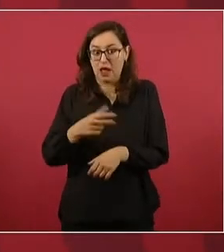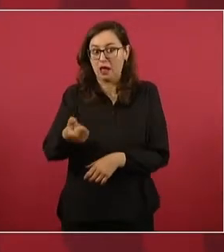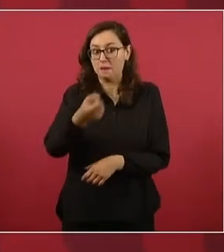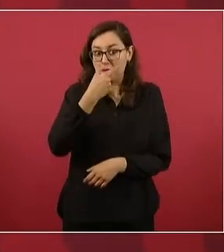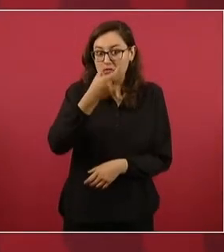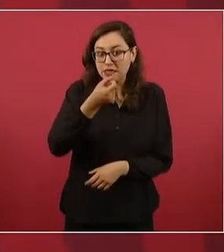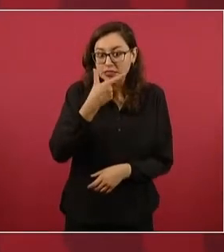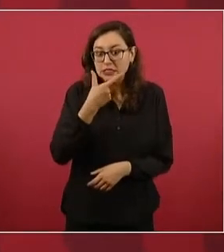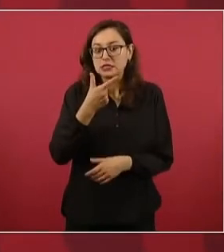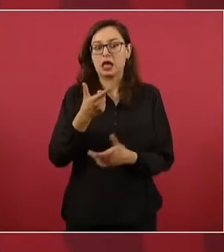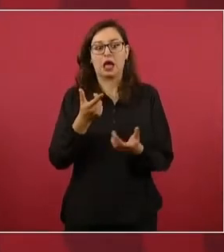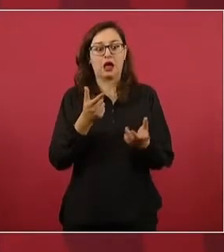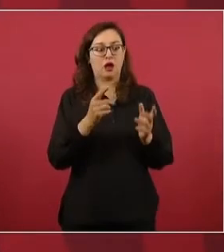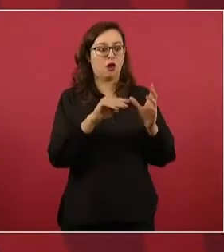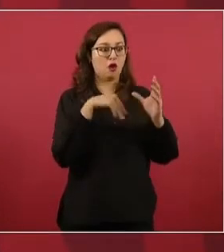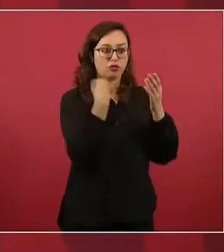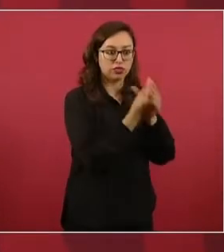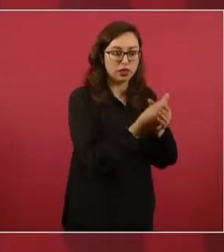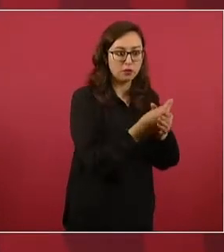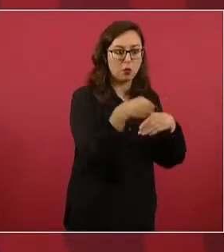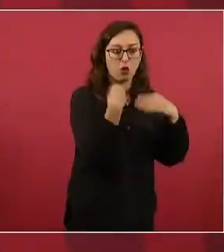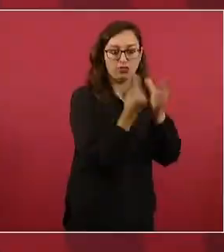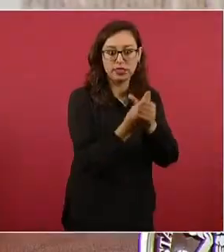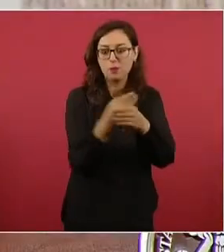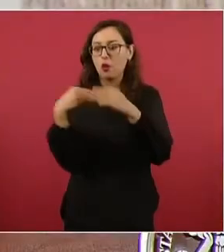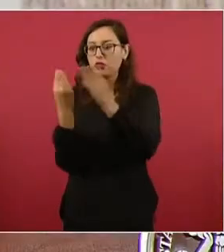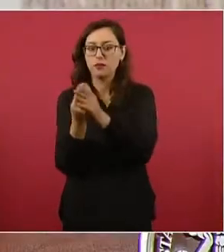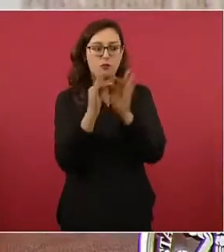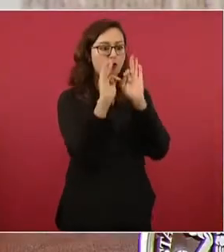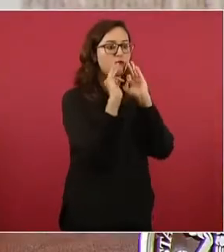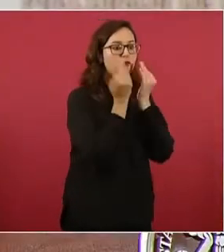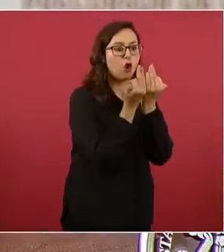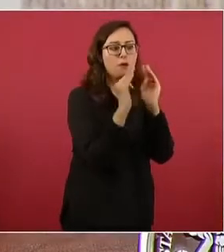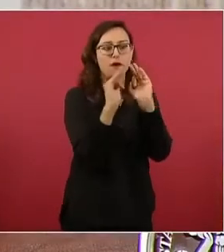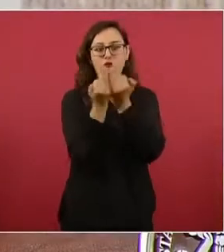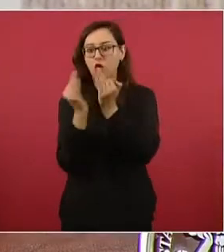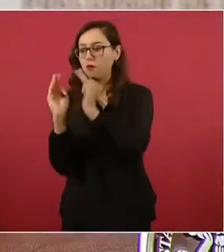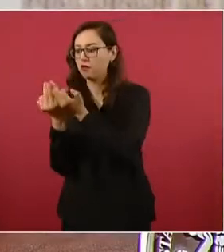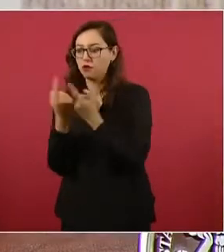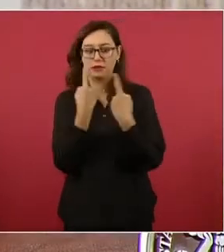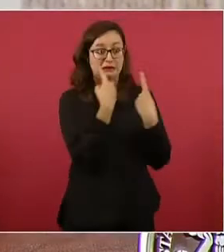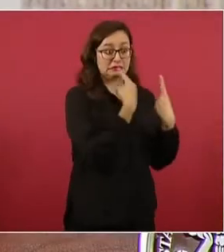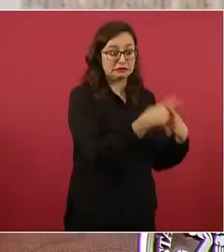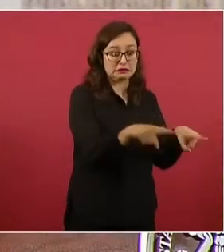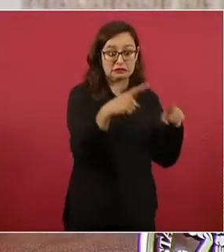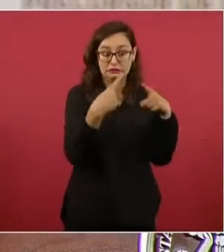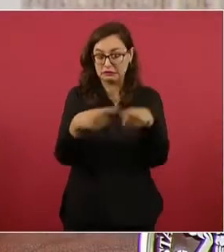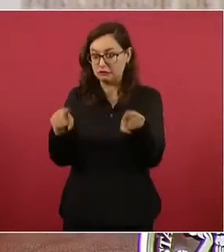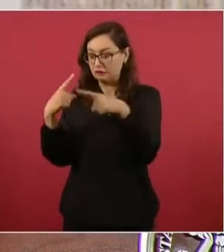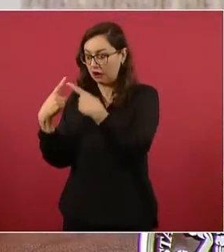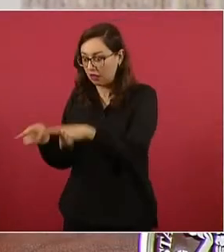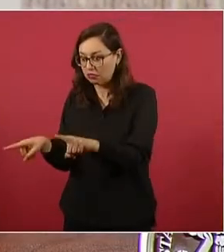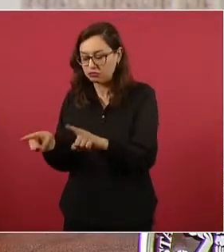medicinas y de tratamientos y de